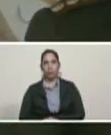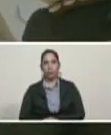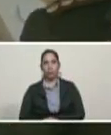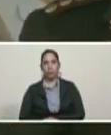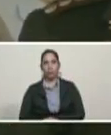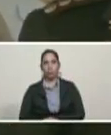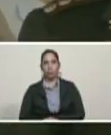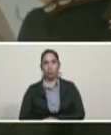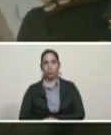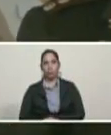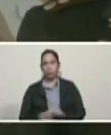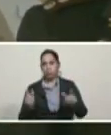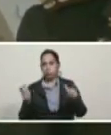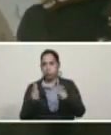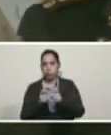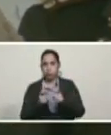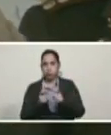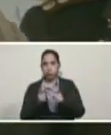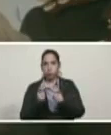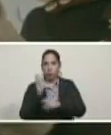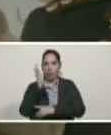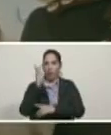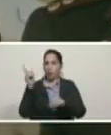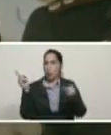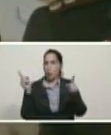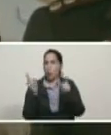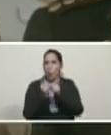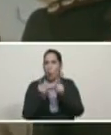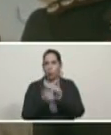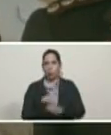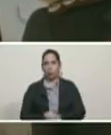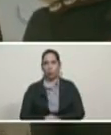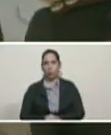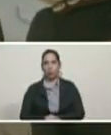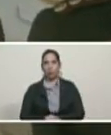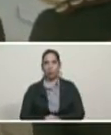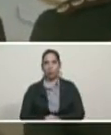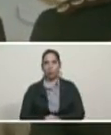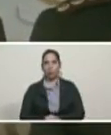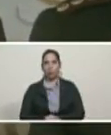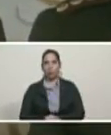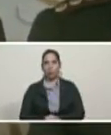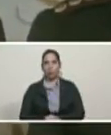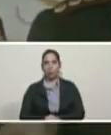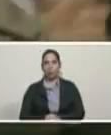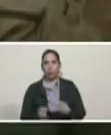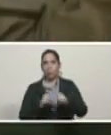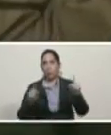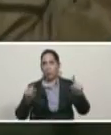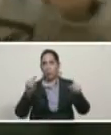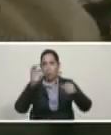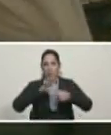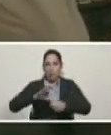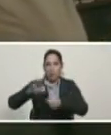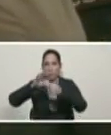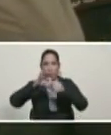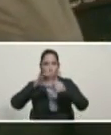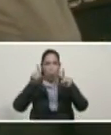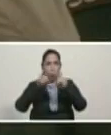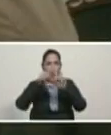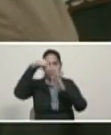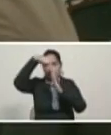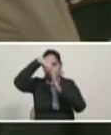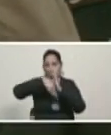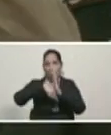muy breve, de existencia física. Pero lo que sembró fue tan profundo